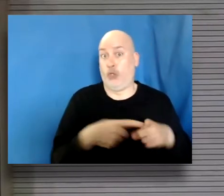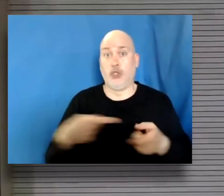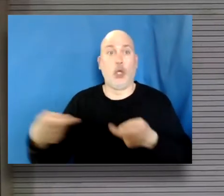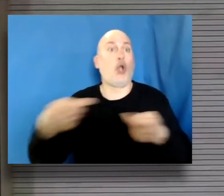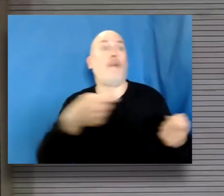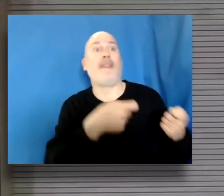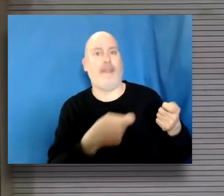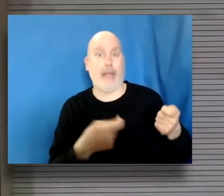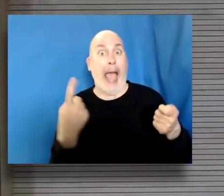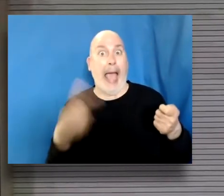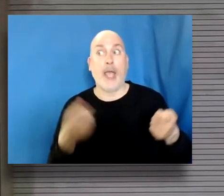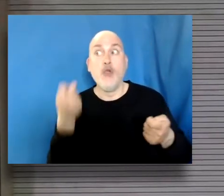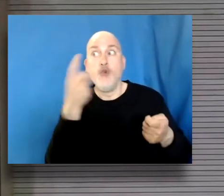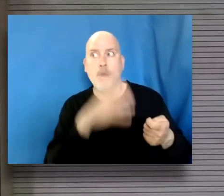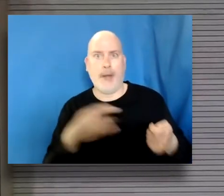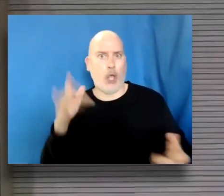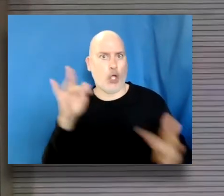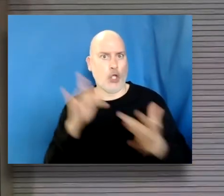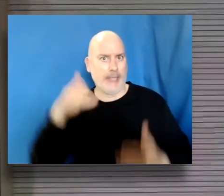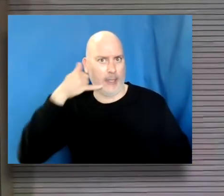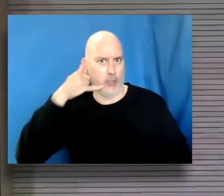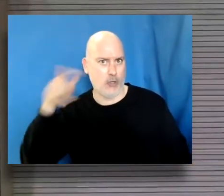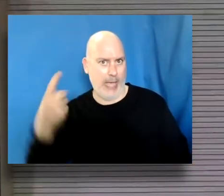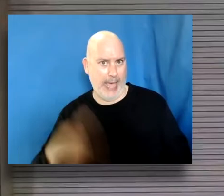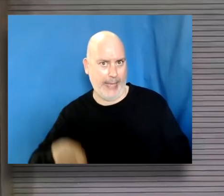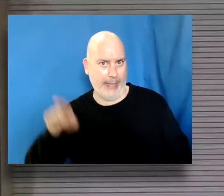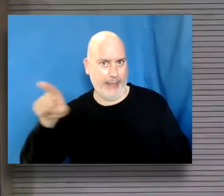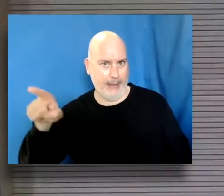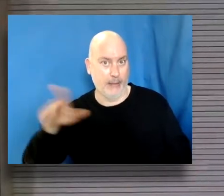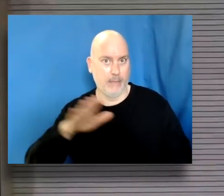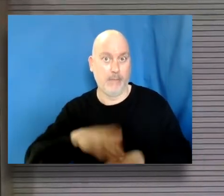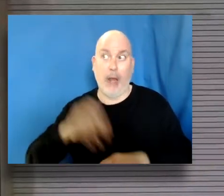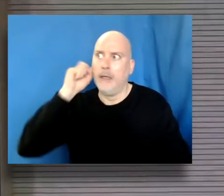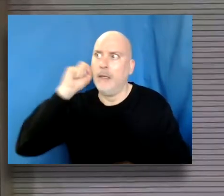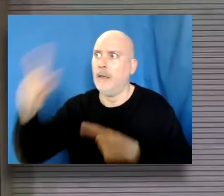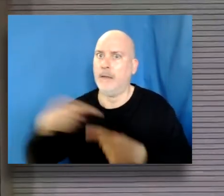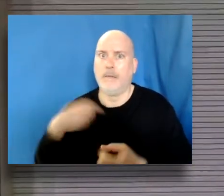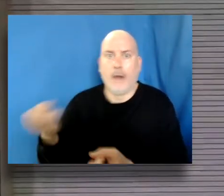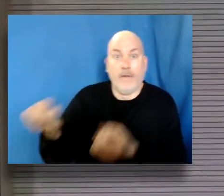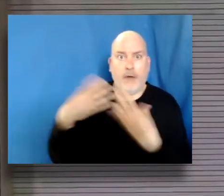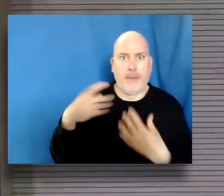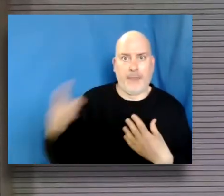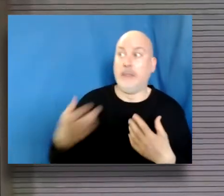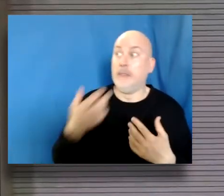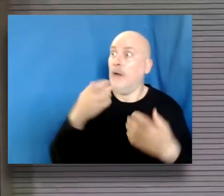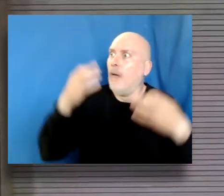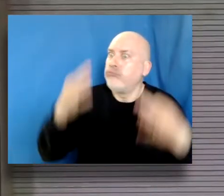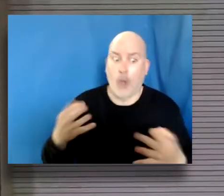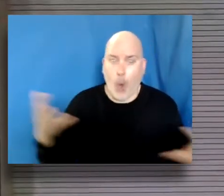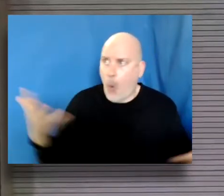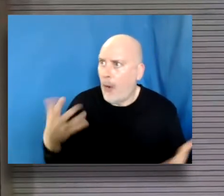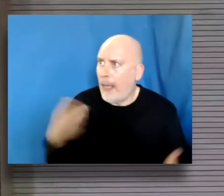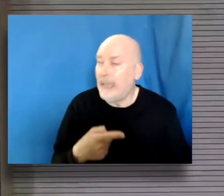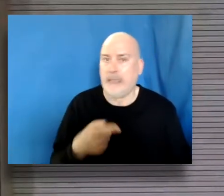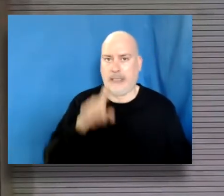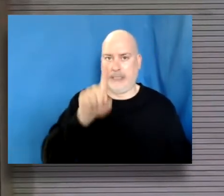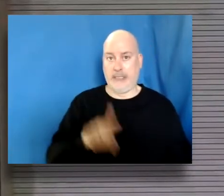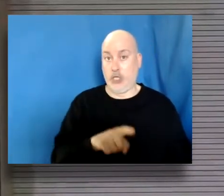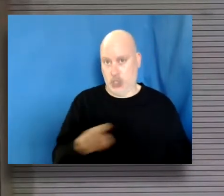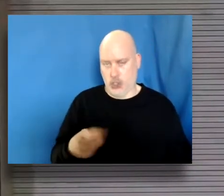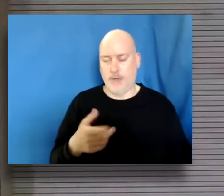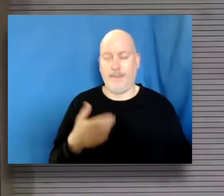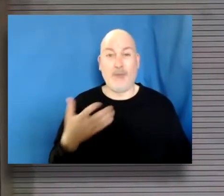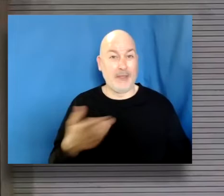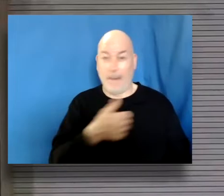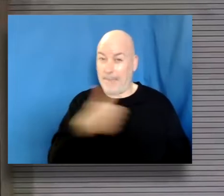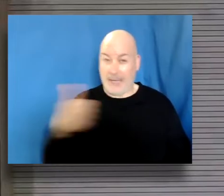comercializados llevan el número de contacto para informaros si necesitáis una asistencia urgente e inmediata, ¿no? Entonces, lo